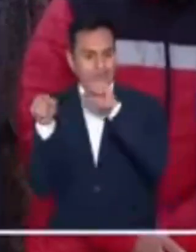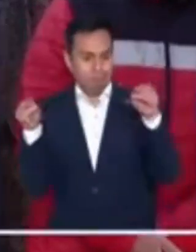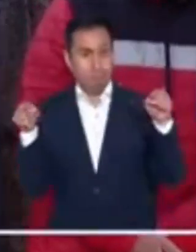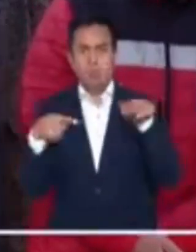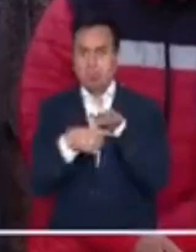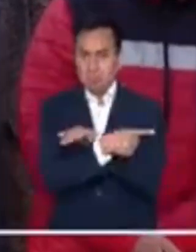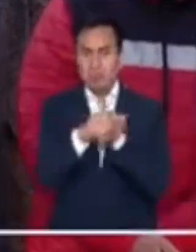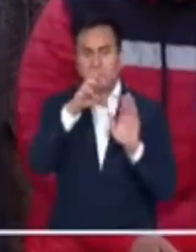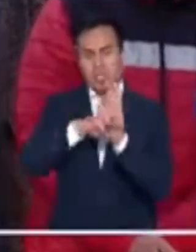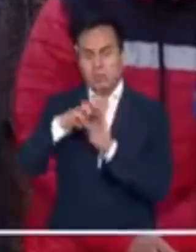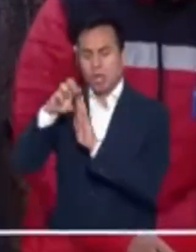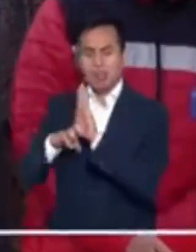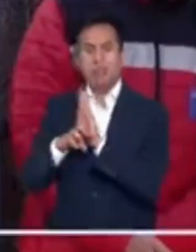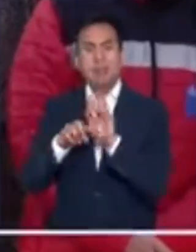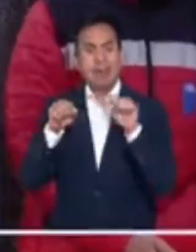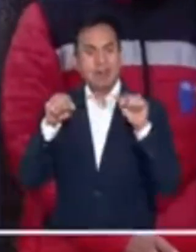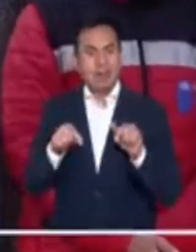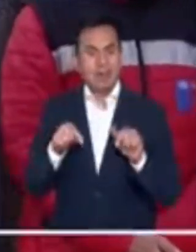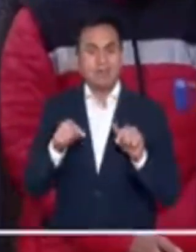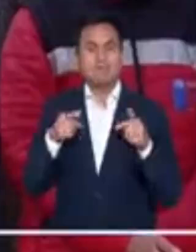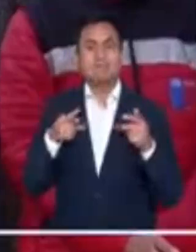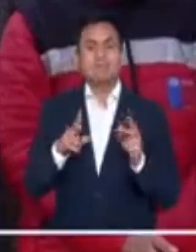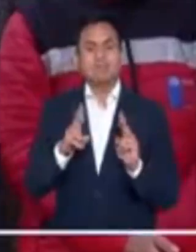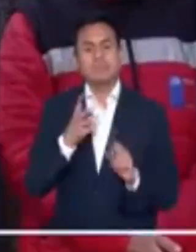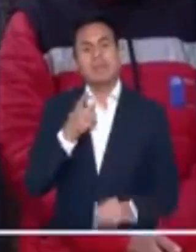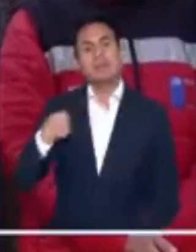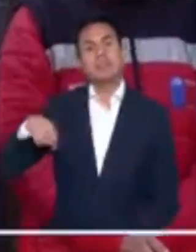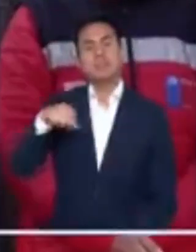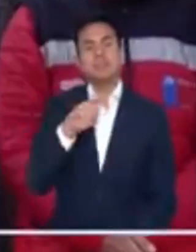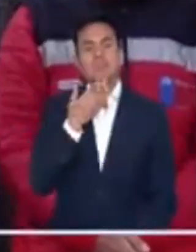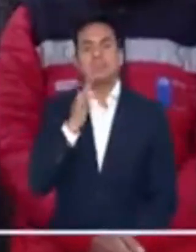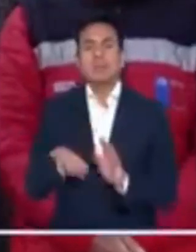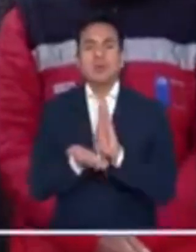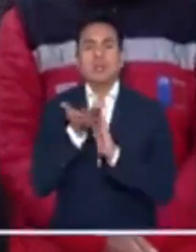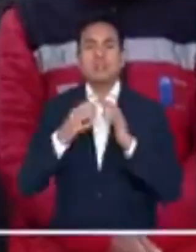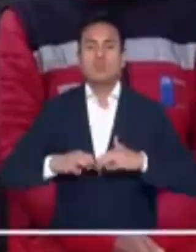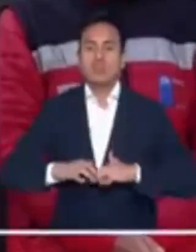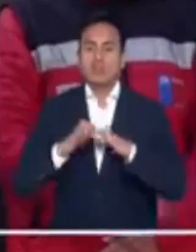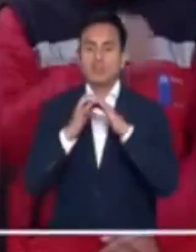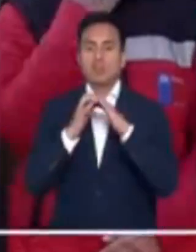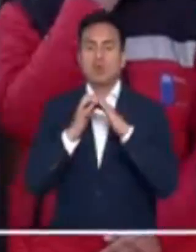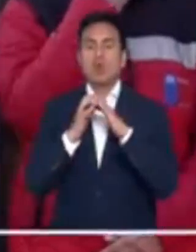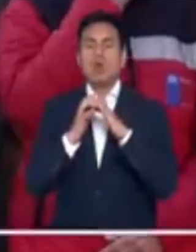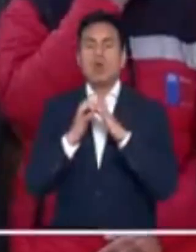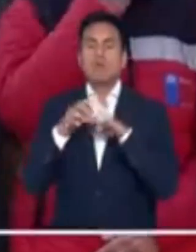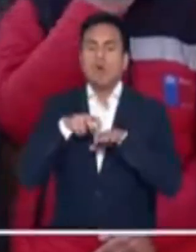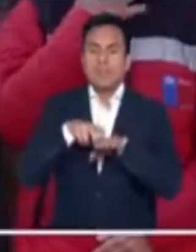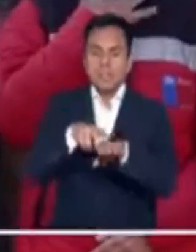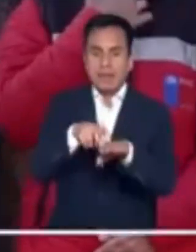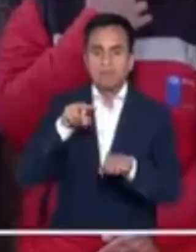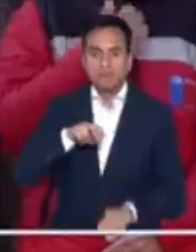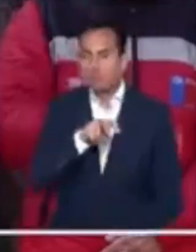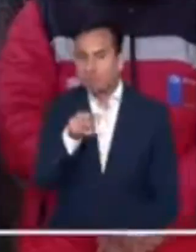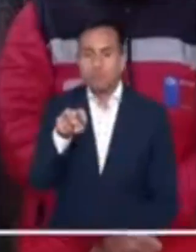varios proyectos que están ocurriendo acá y que nos permiten ir mejorando, ir fortaleciendo la movilidad, pero sobre todo en este caso,